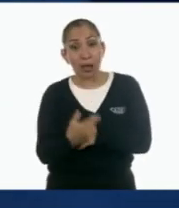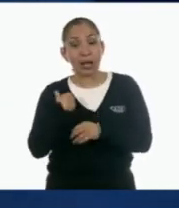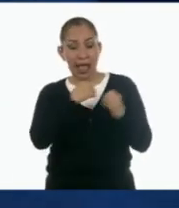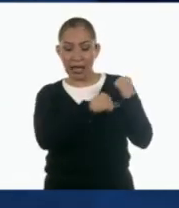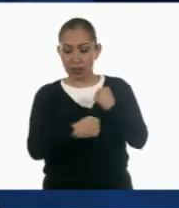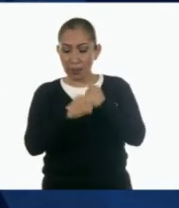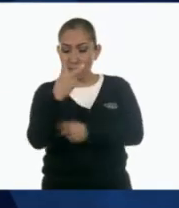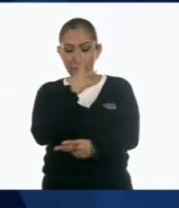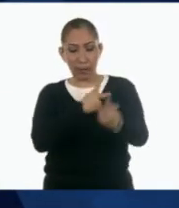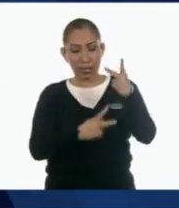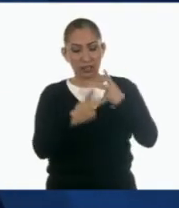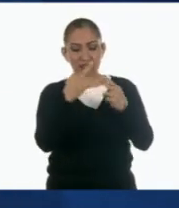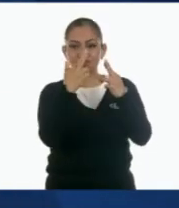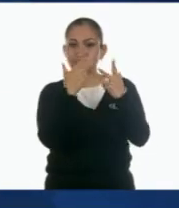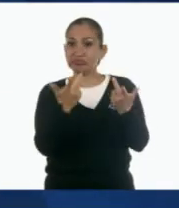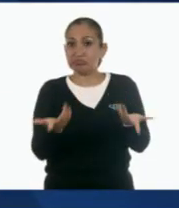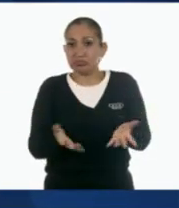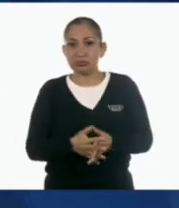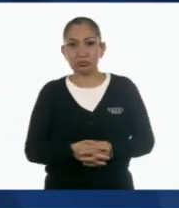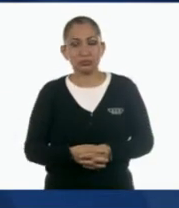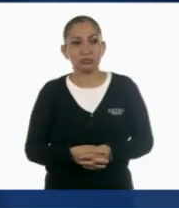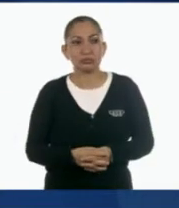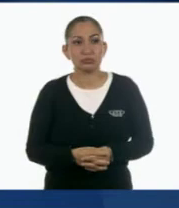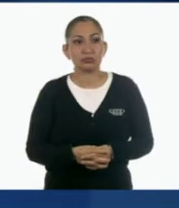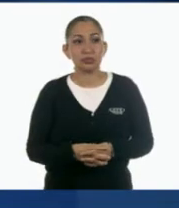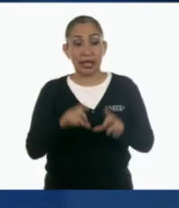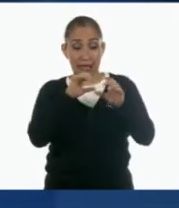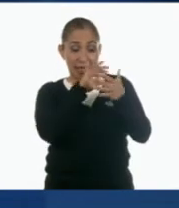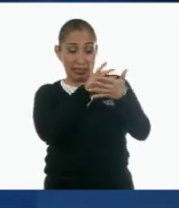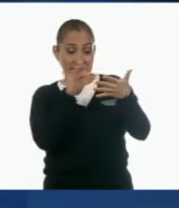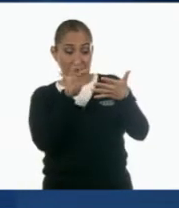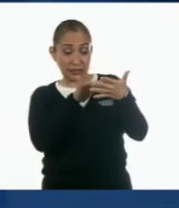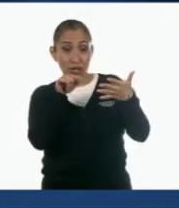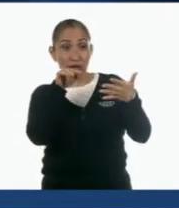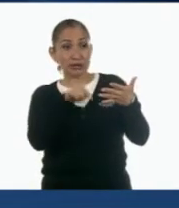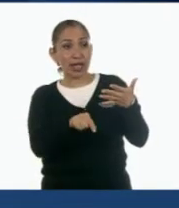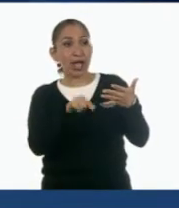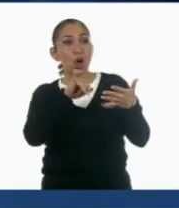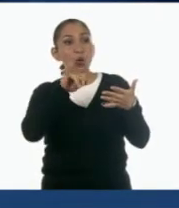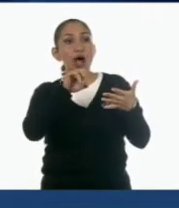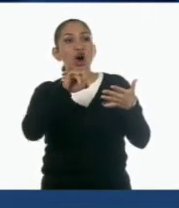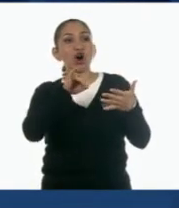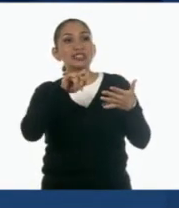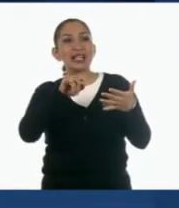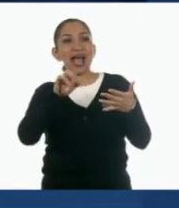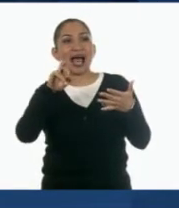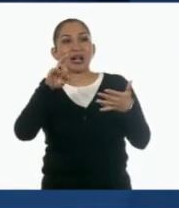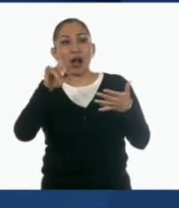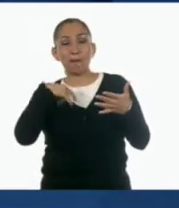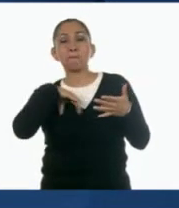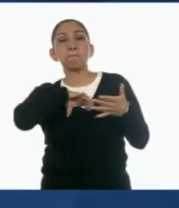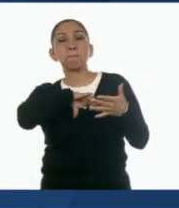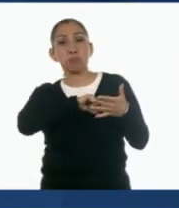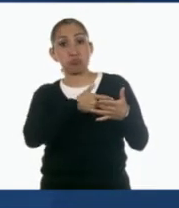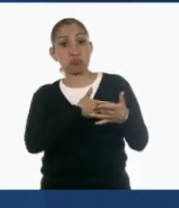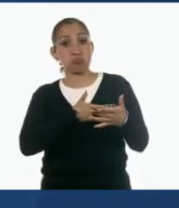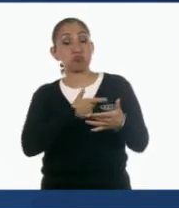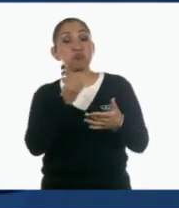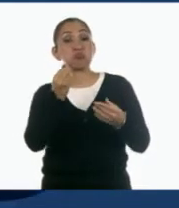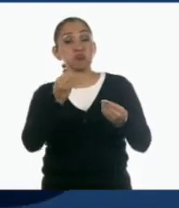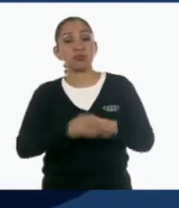escoba que me prestaste está rota. Los textos de bestiario de Juan José Arreola me gustan